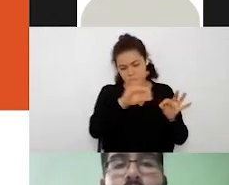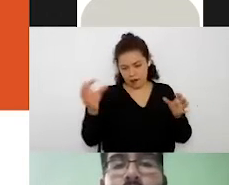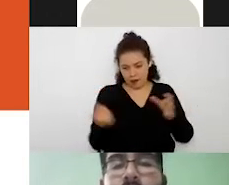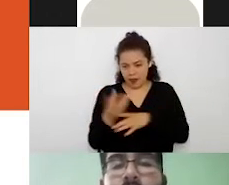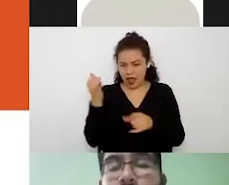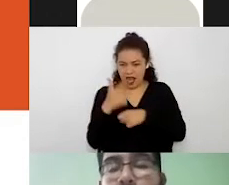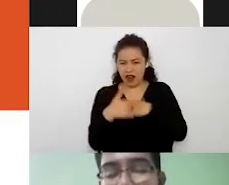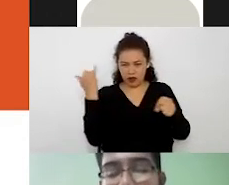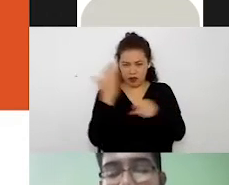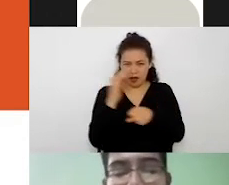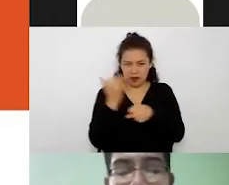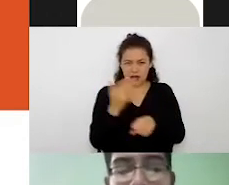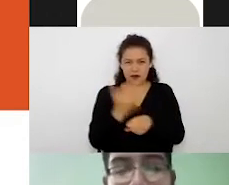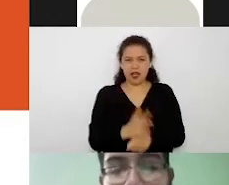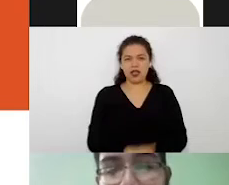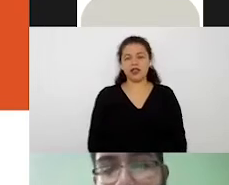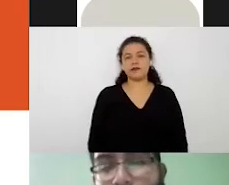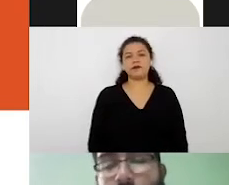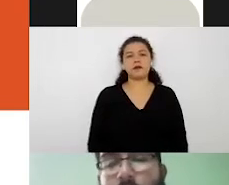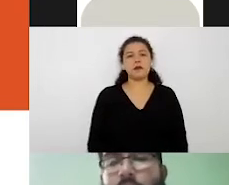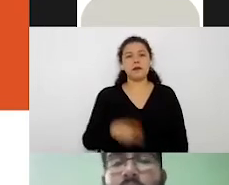tipo de detalles. Y así